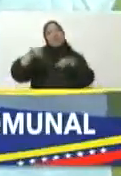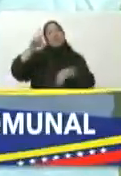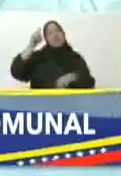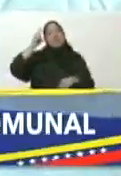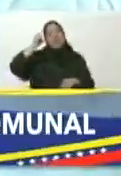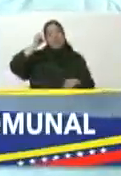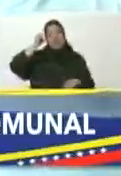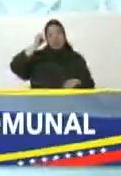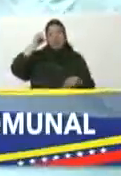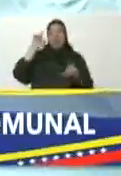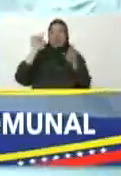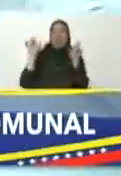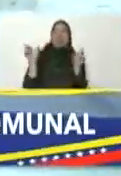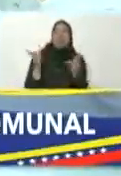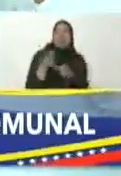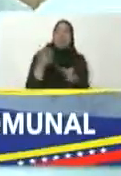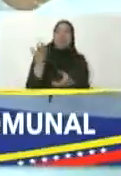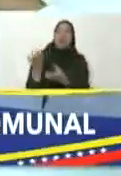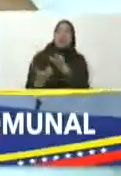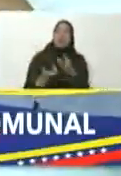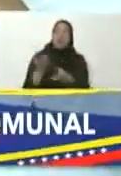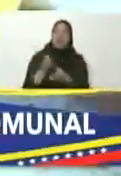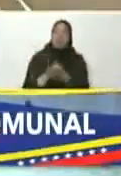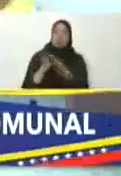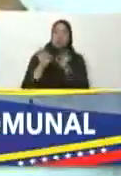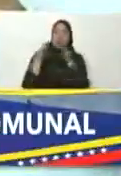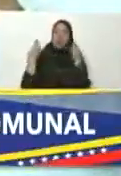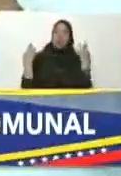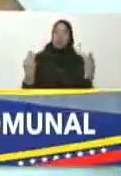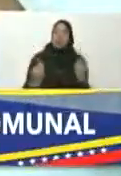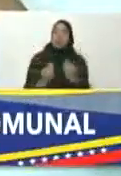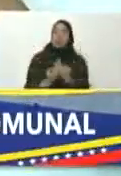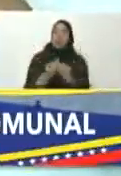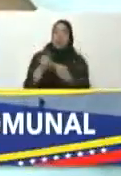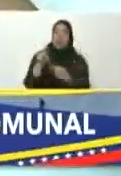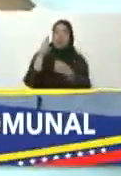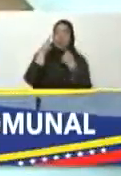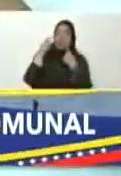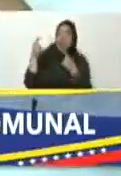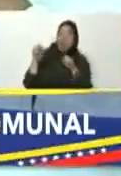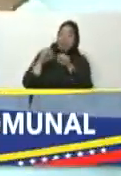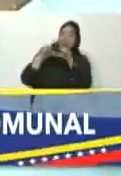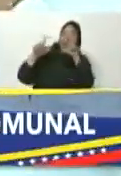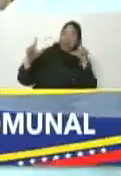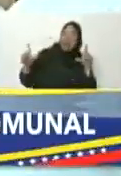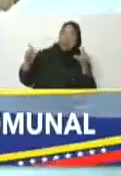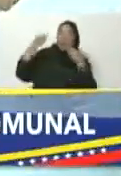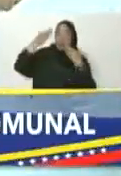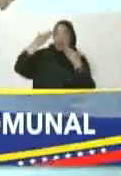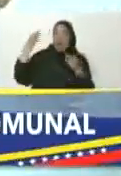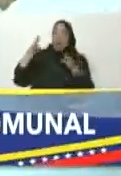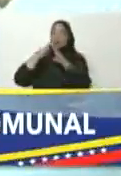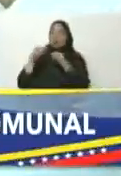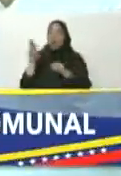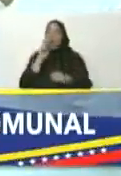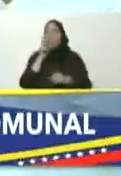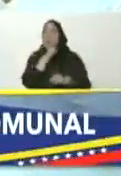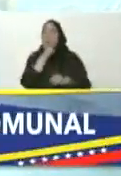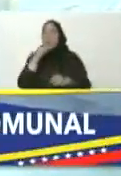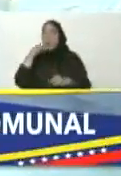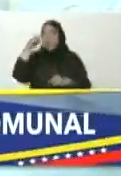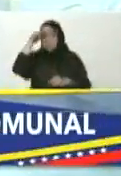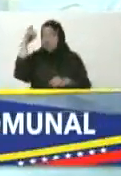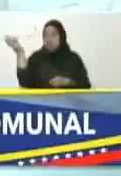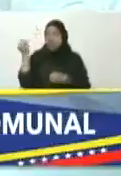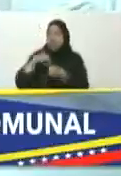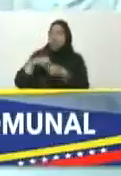poder llenarle a todas las personas. Por ahí está otra familia, mira, una familia grande, chicos, por allá. Mis saludos. Un gentío dentro